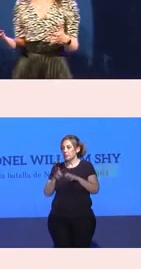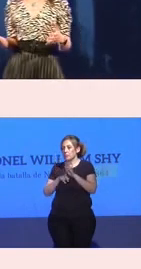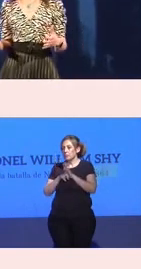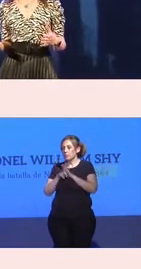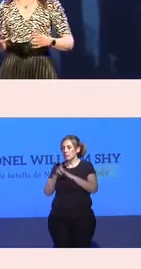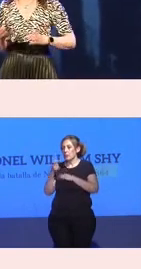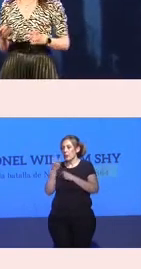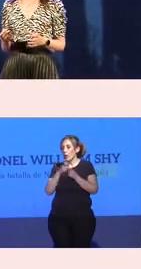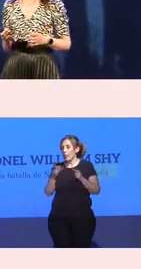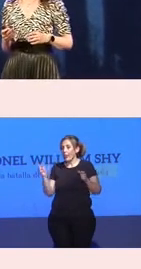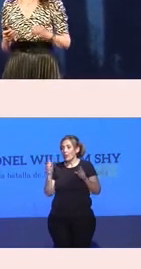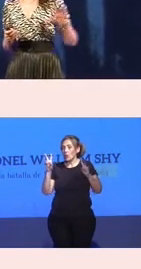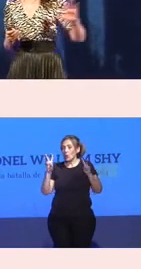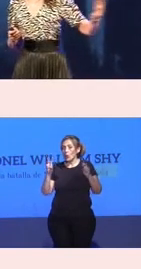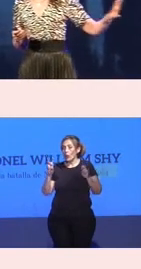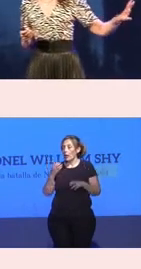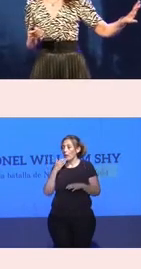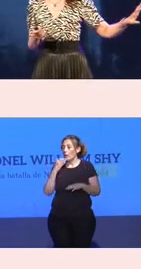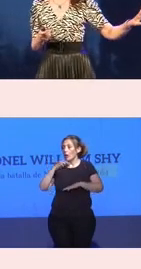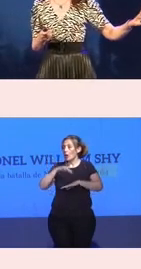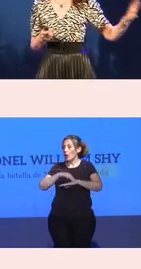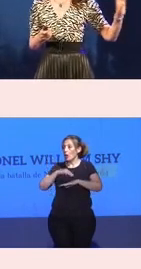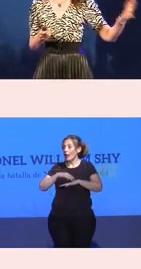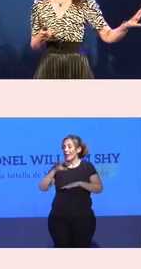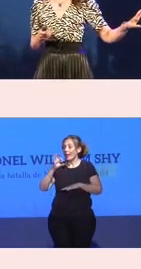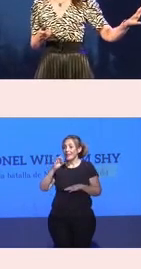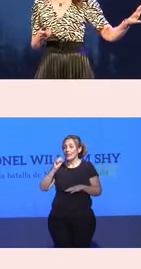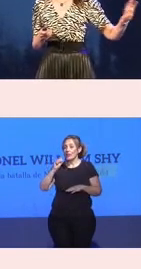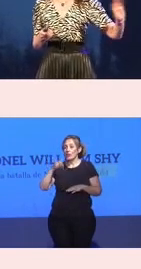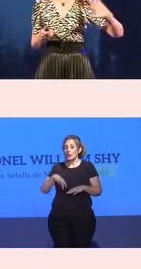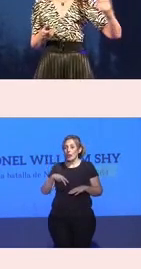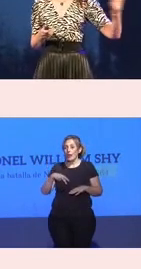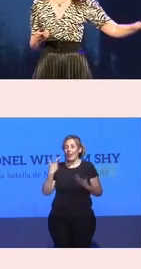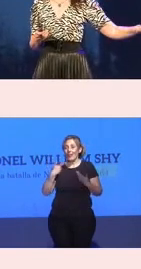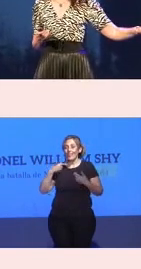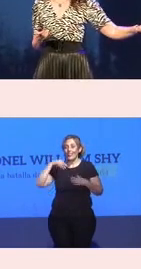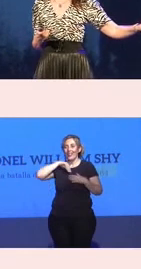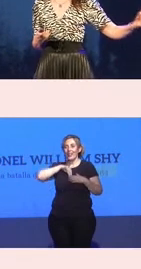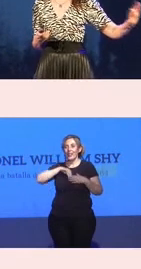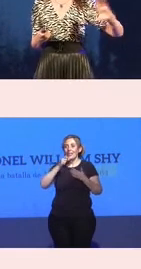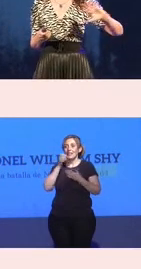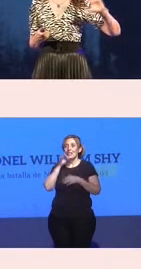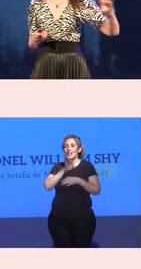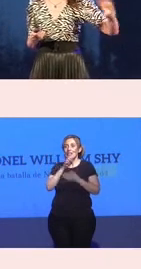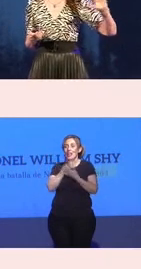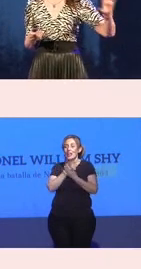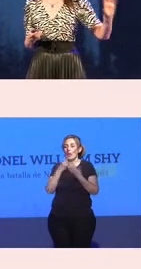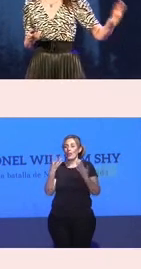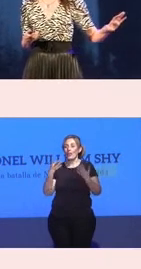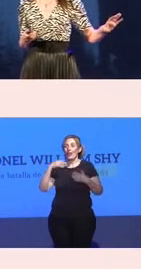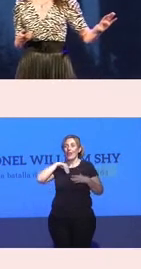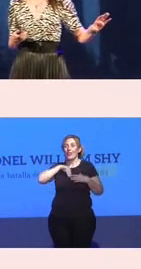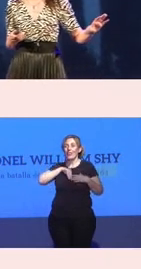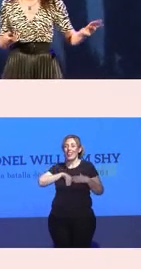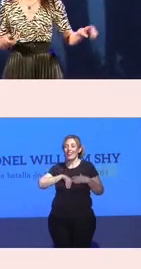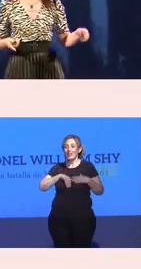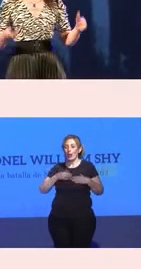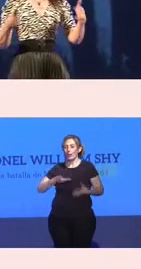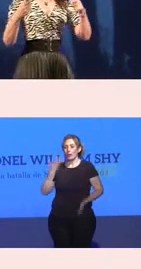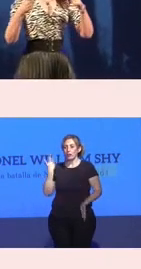muchos datos nuevos Como por ejemplo que al Coronel shai lo habían embalsamado Pese a que en el siglo XIX esto era muy poco frecuente que se